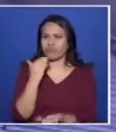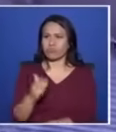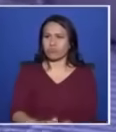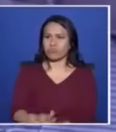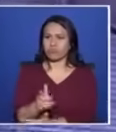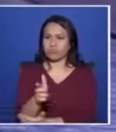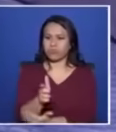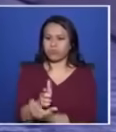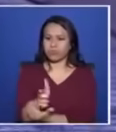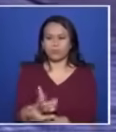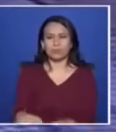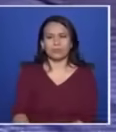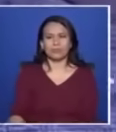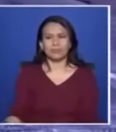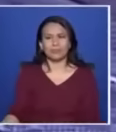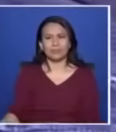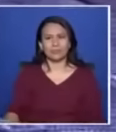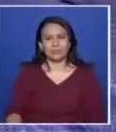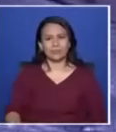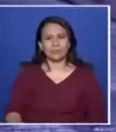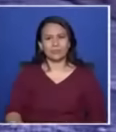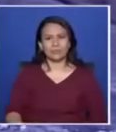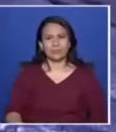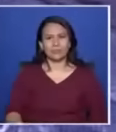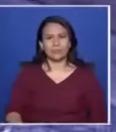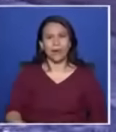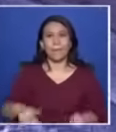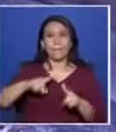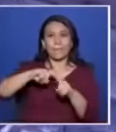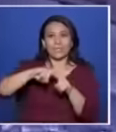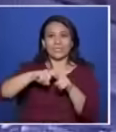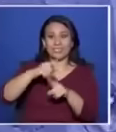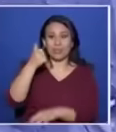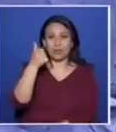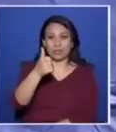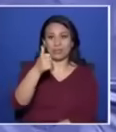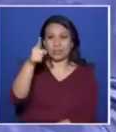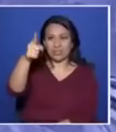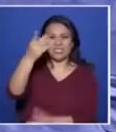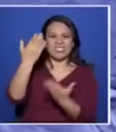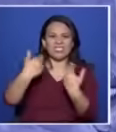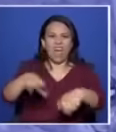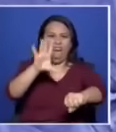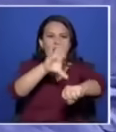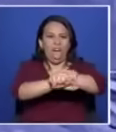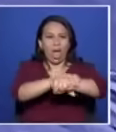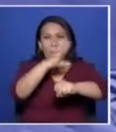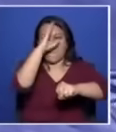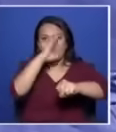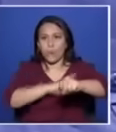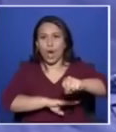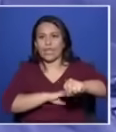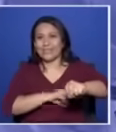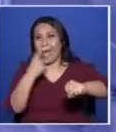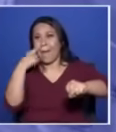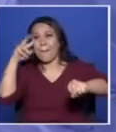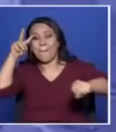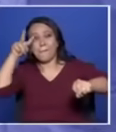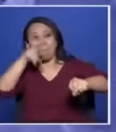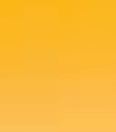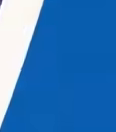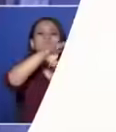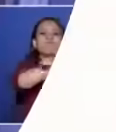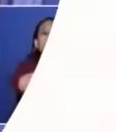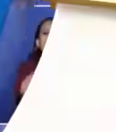que contarles un desenlace, pues, positivo, podemos decirlo. Así es, porque la policía los capturó en buena